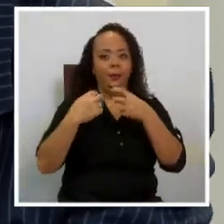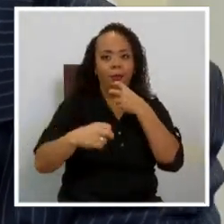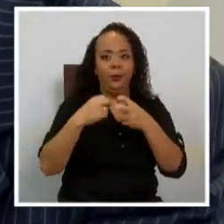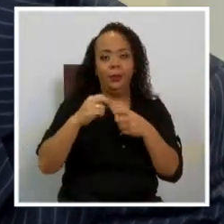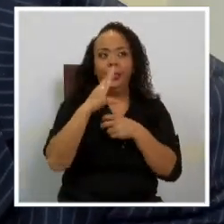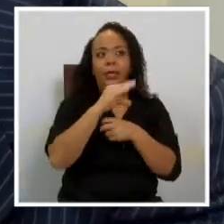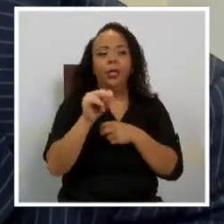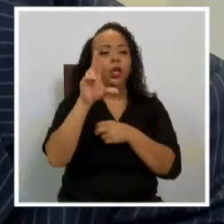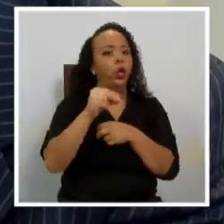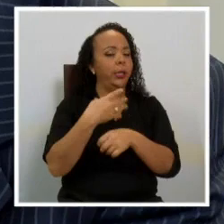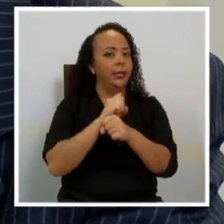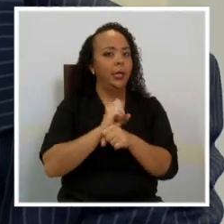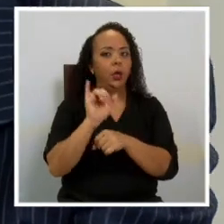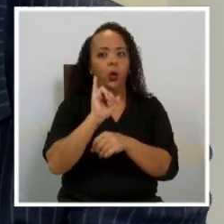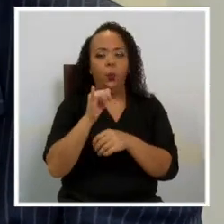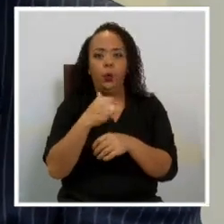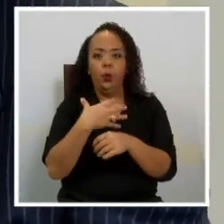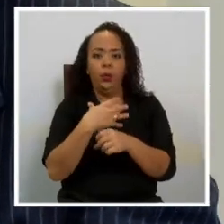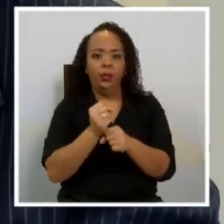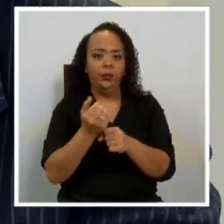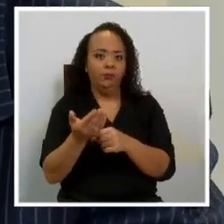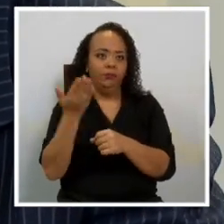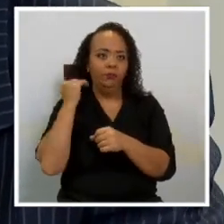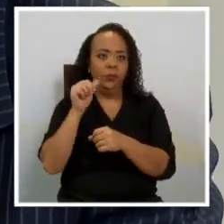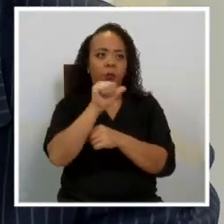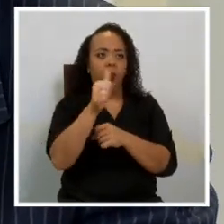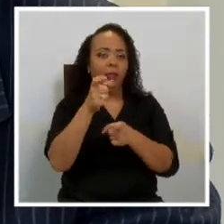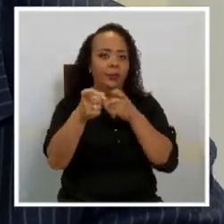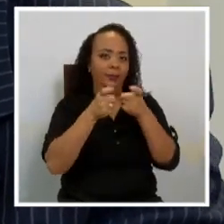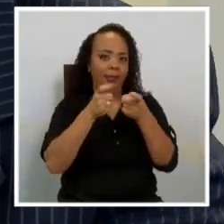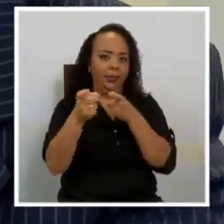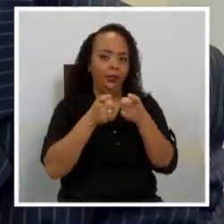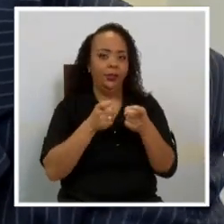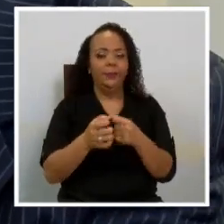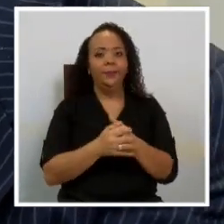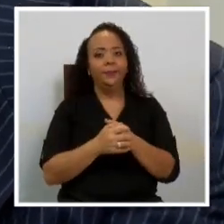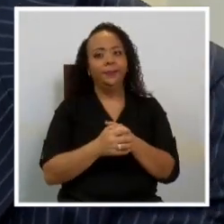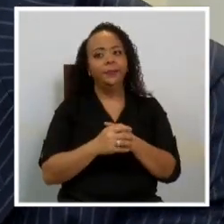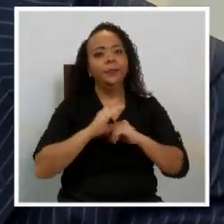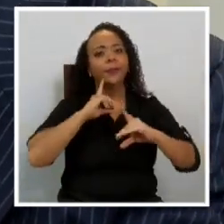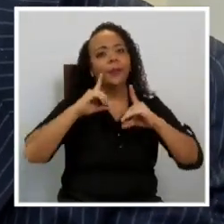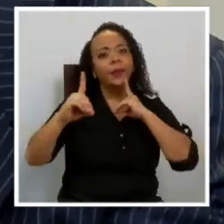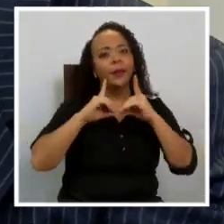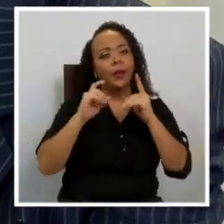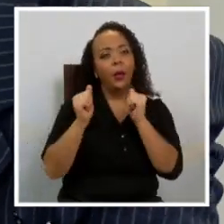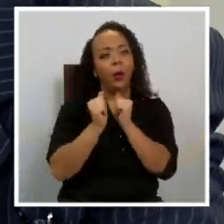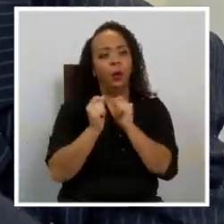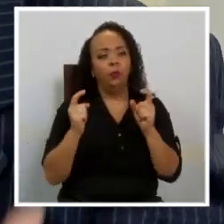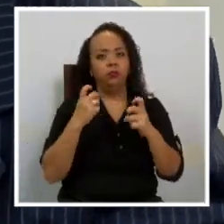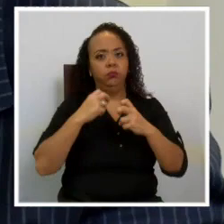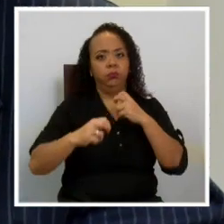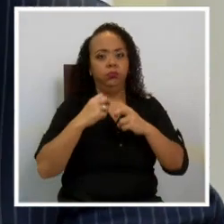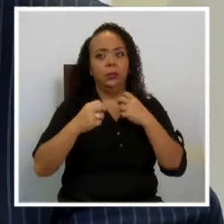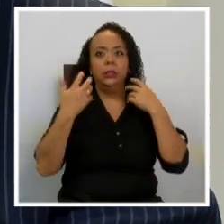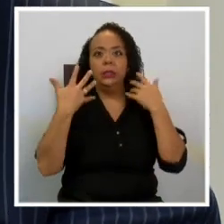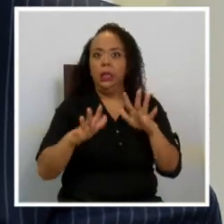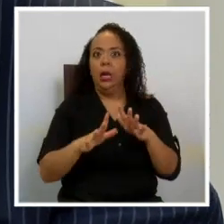no hacerlo como lo hizo en el pasado otras administraciones, que dialogaba cuando el conflicto ya había